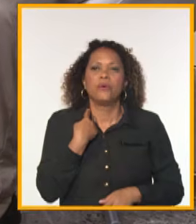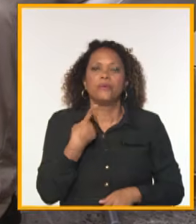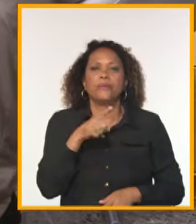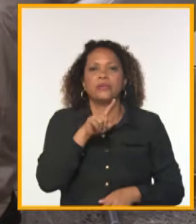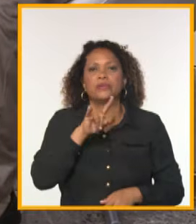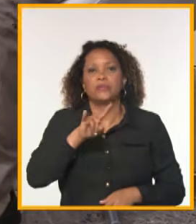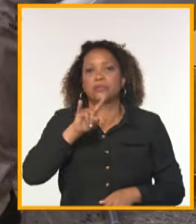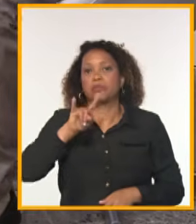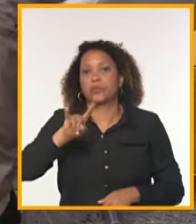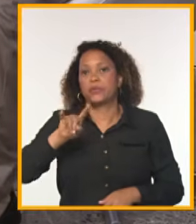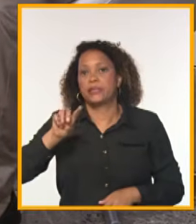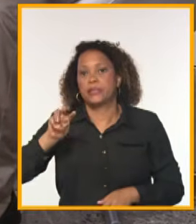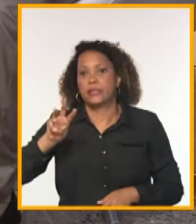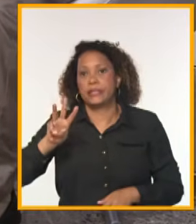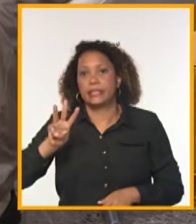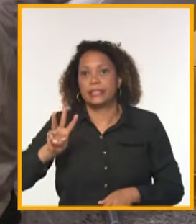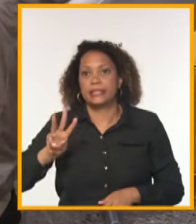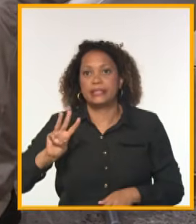96,